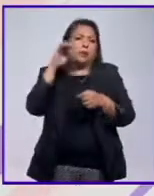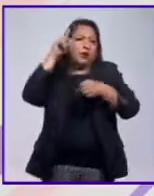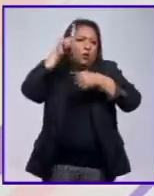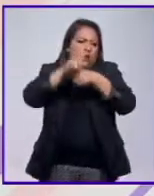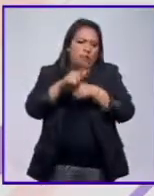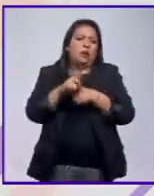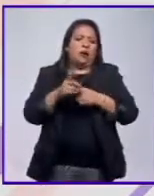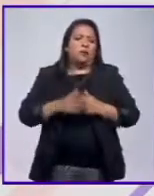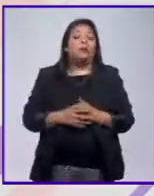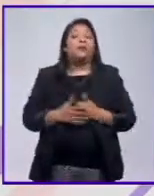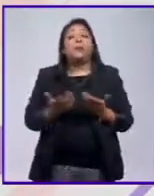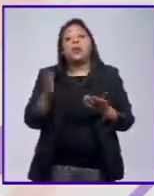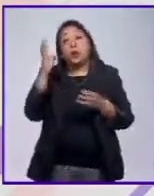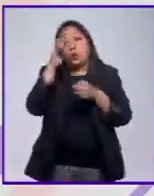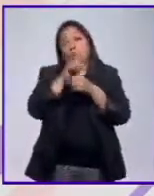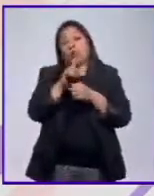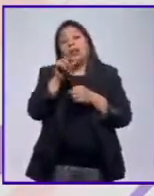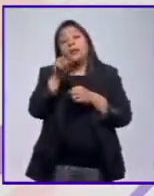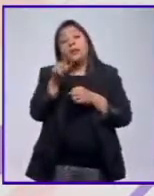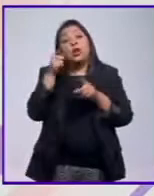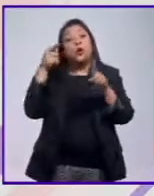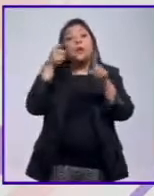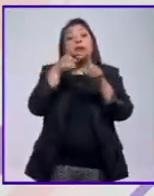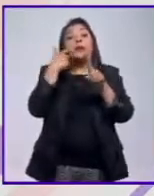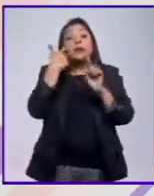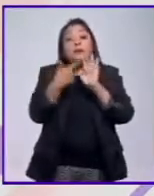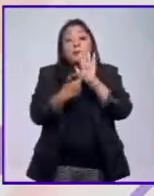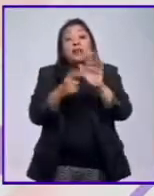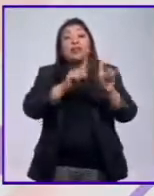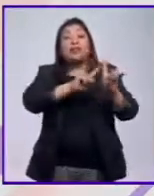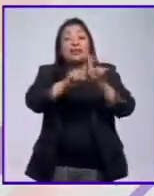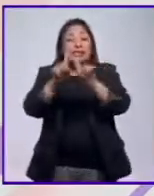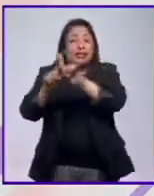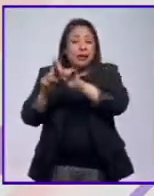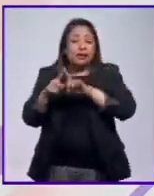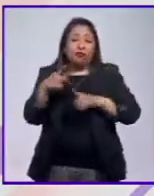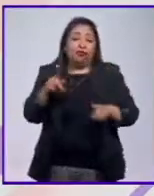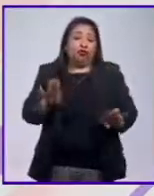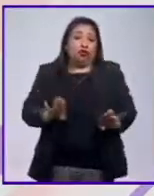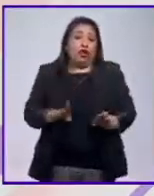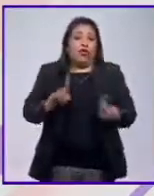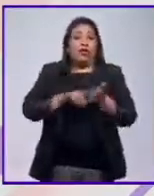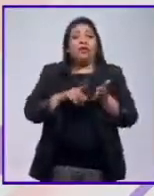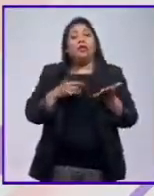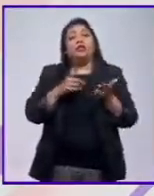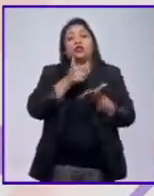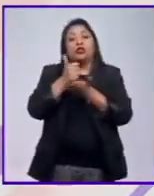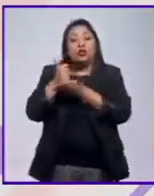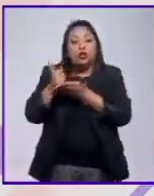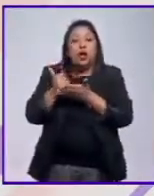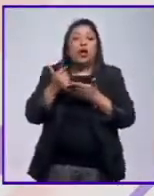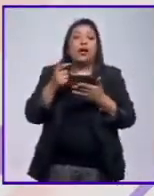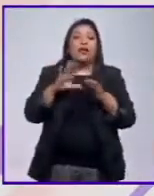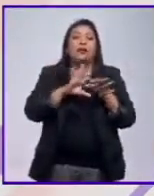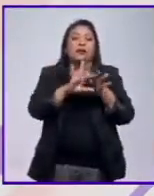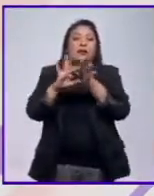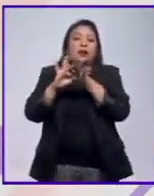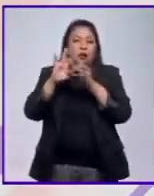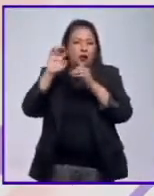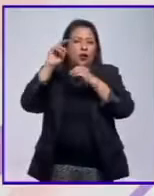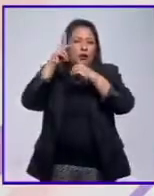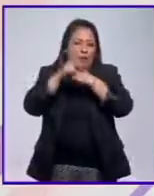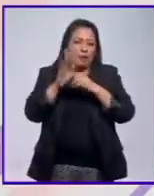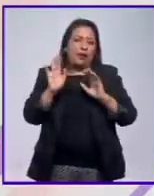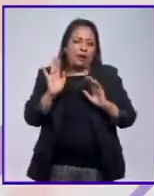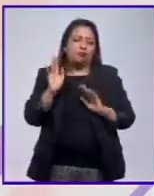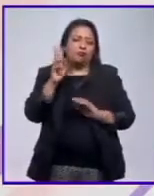europeas de la cultura. El objetivo es también mostrar la gran diversidad que caracteriza a las diferentes ciudades y regiones de la Unión Europea y